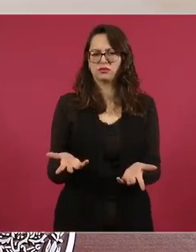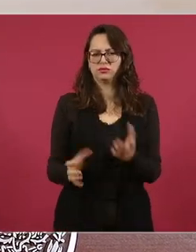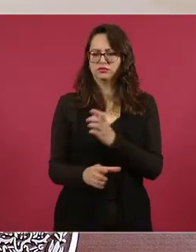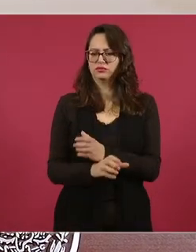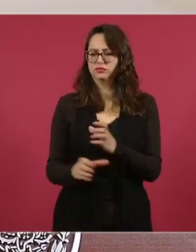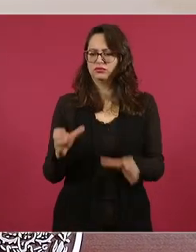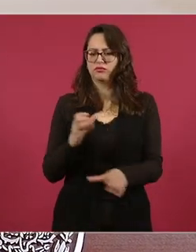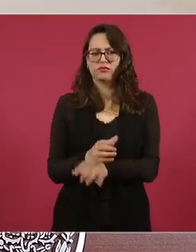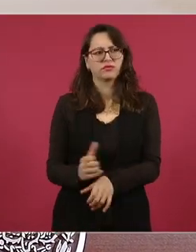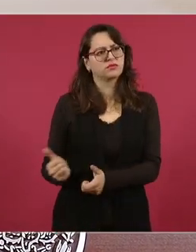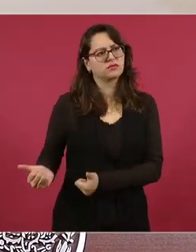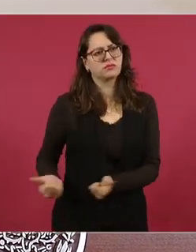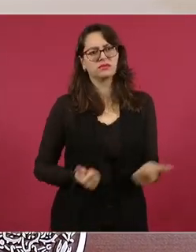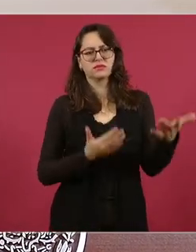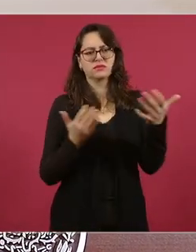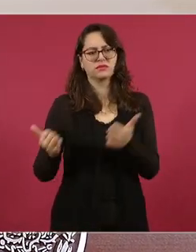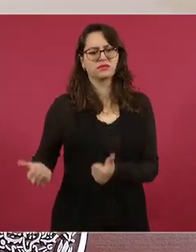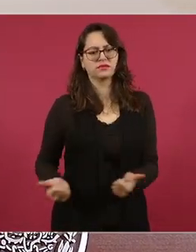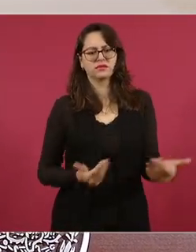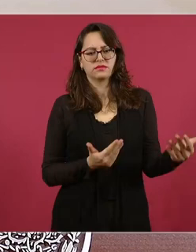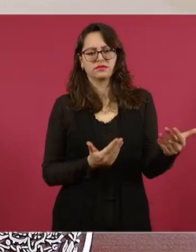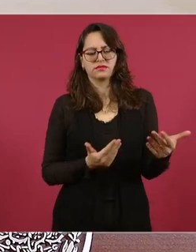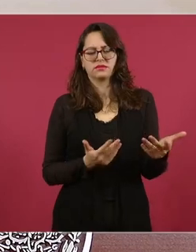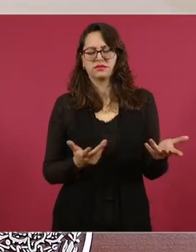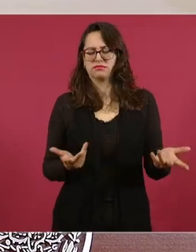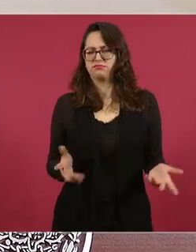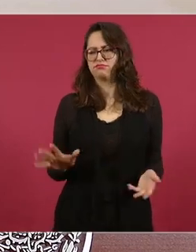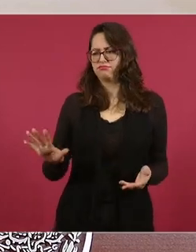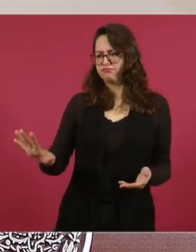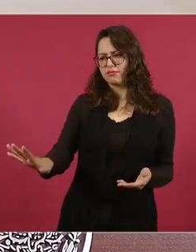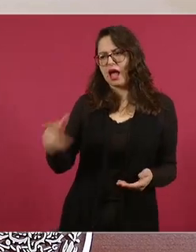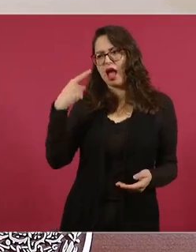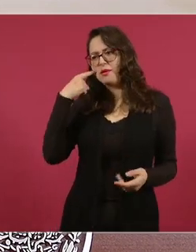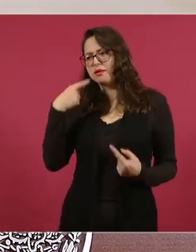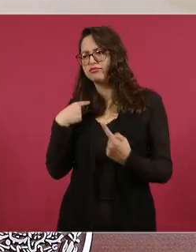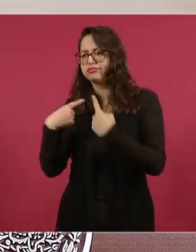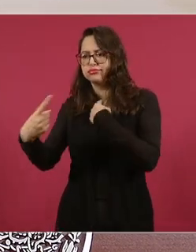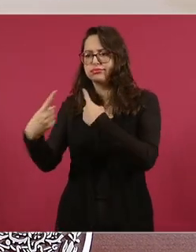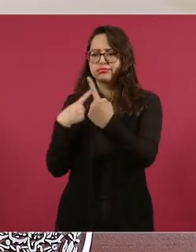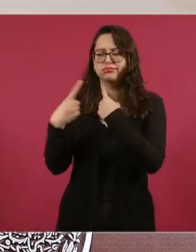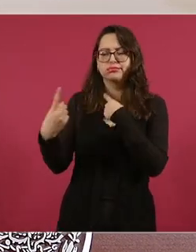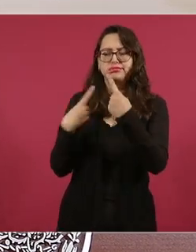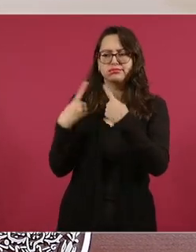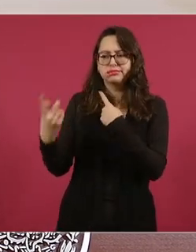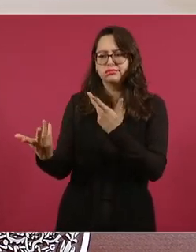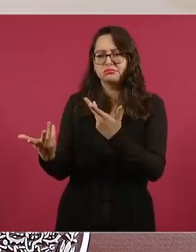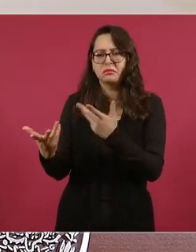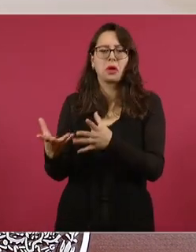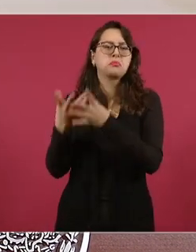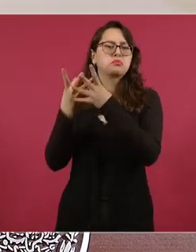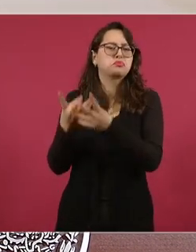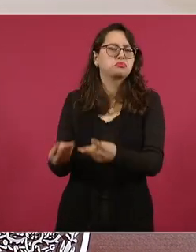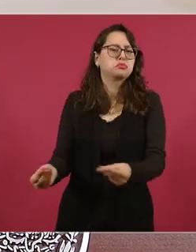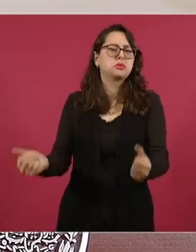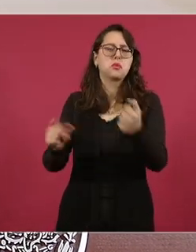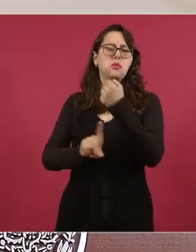Unidos. Y sin embargo, se llegó a un acuerdo. Fue lo único.